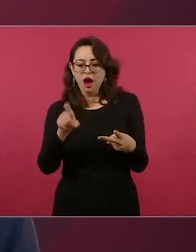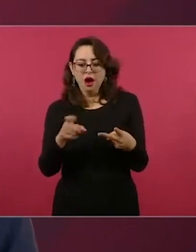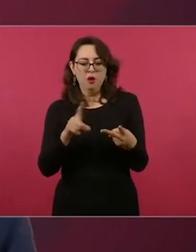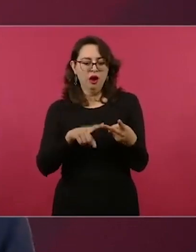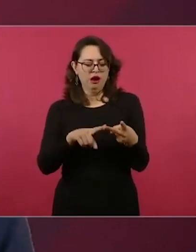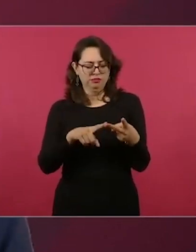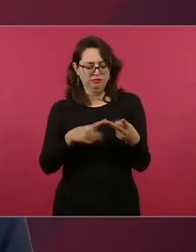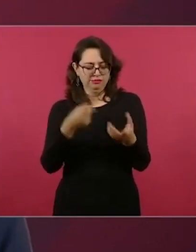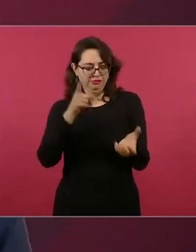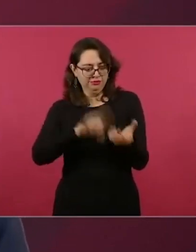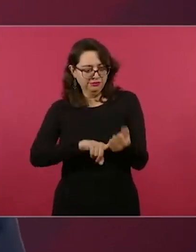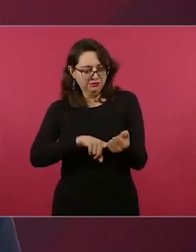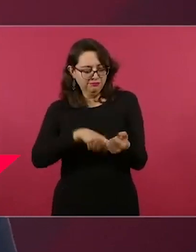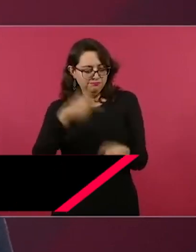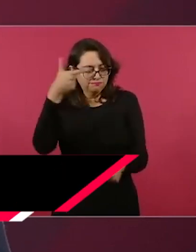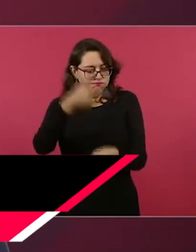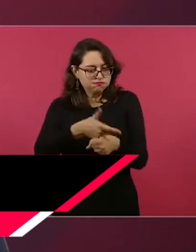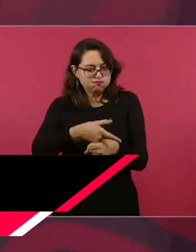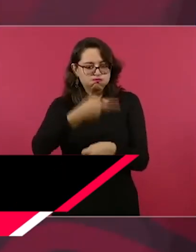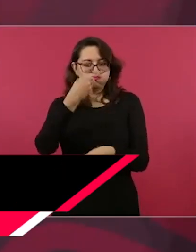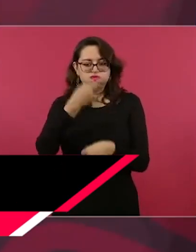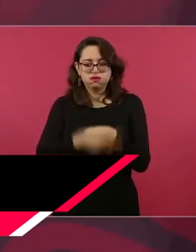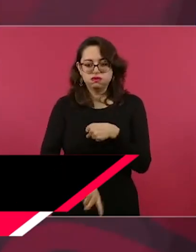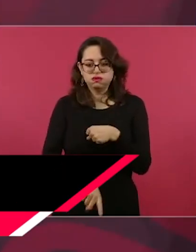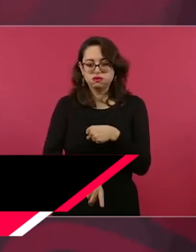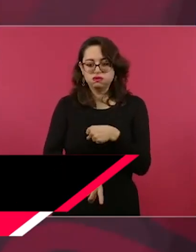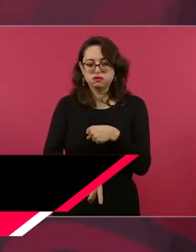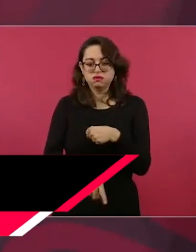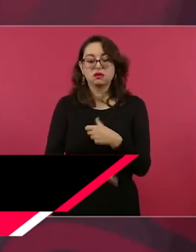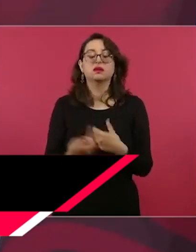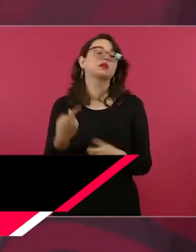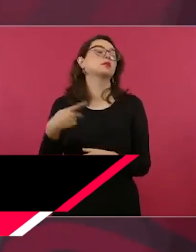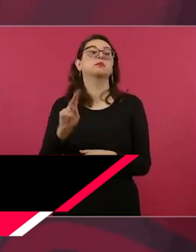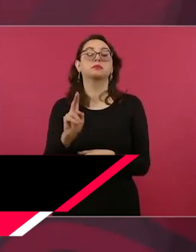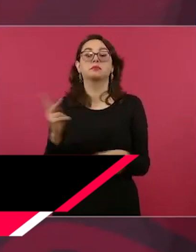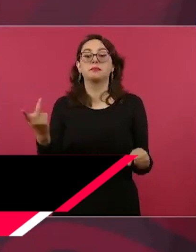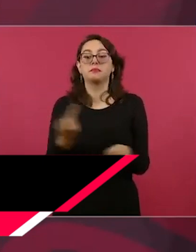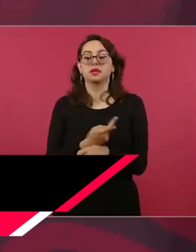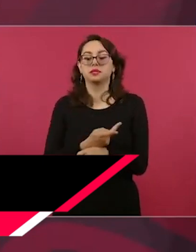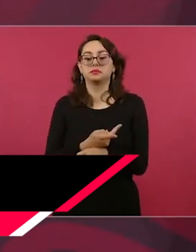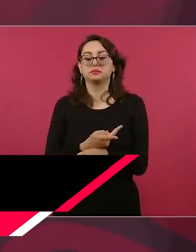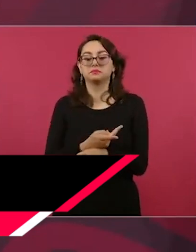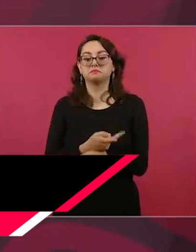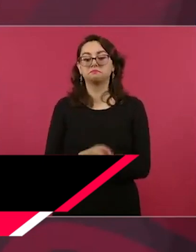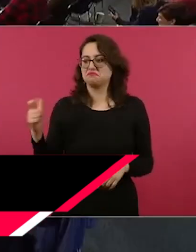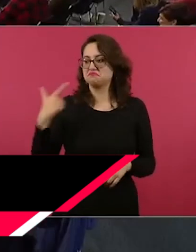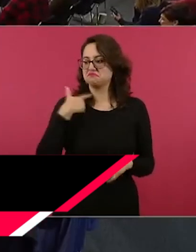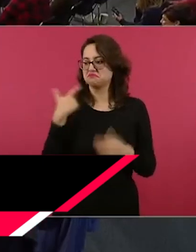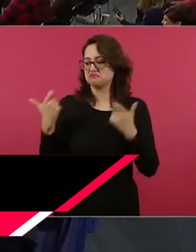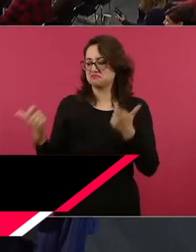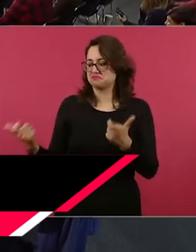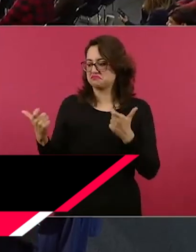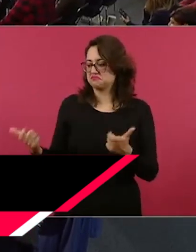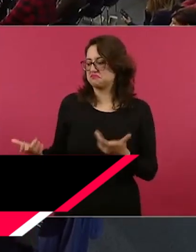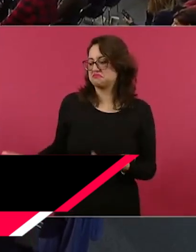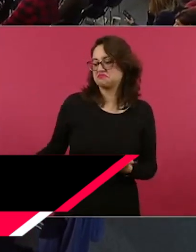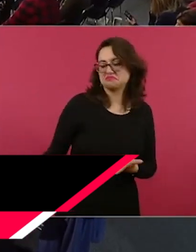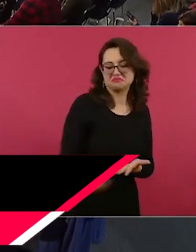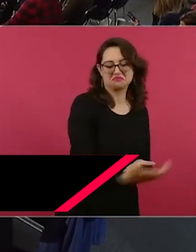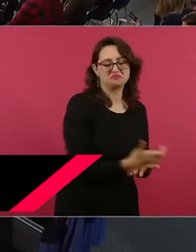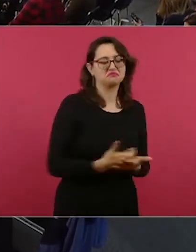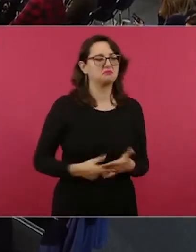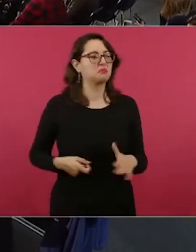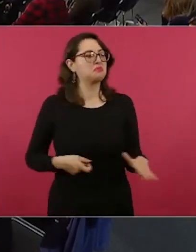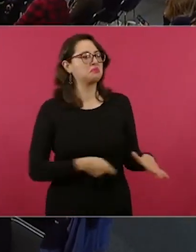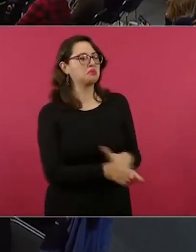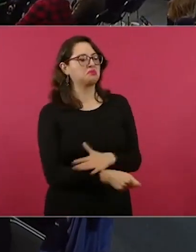confía López Obrador en que habrá un cambio de parecer en el fiscal de Tamaulipas, Irving Barrios. Este último, señalado por seguir